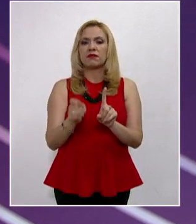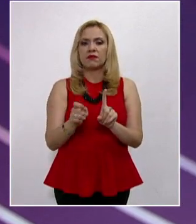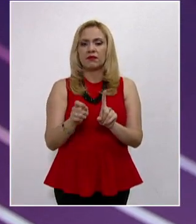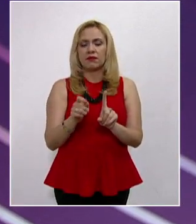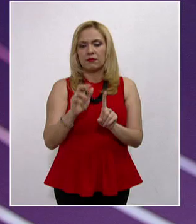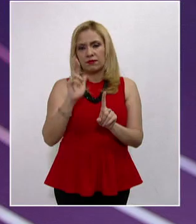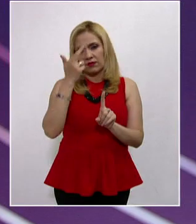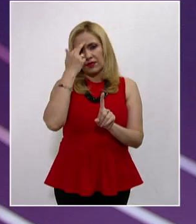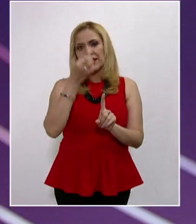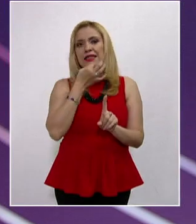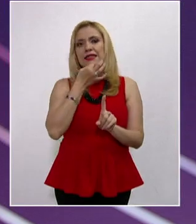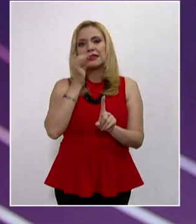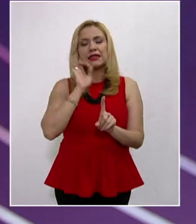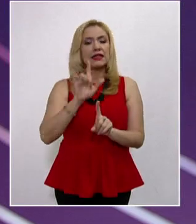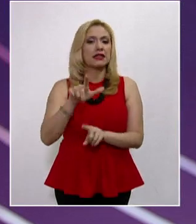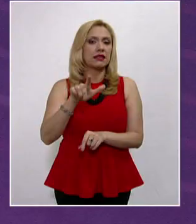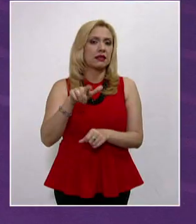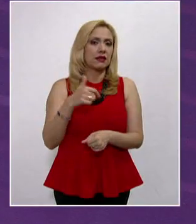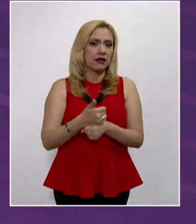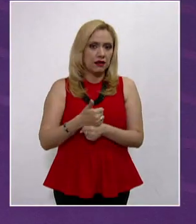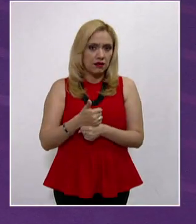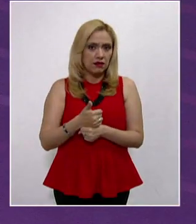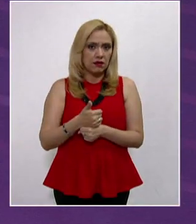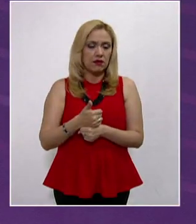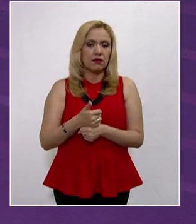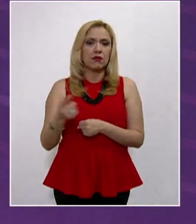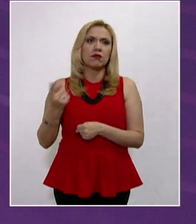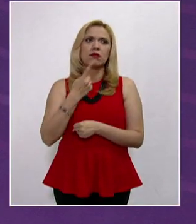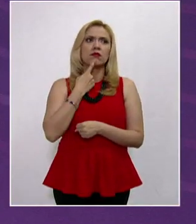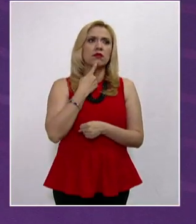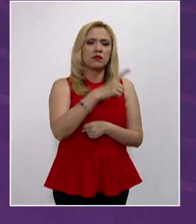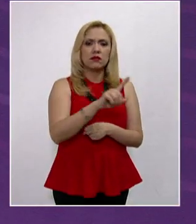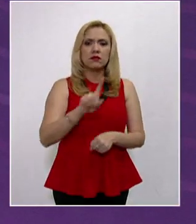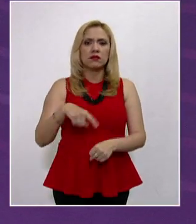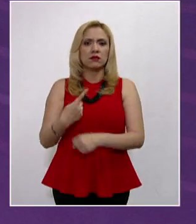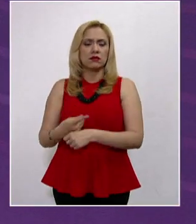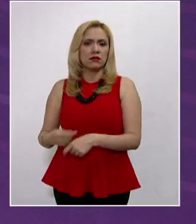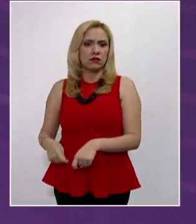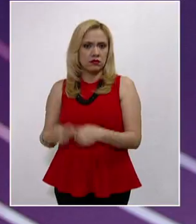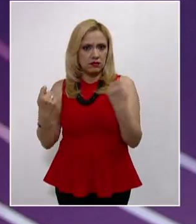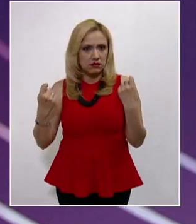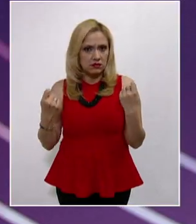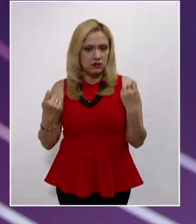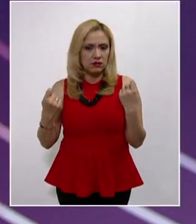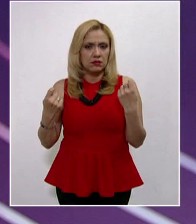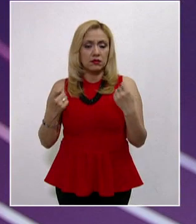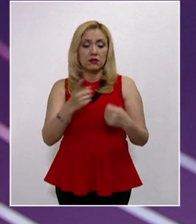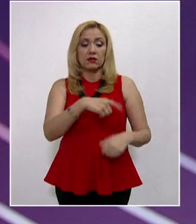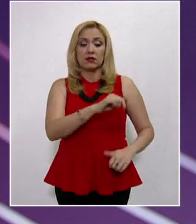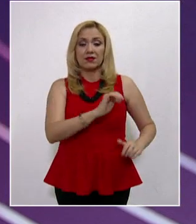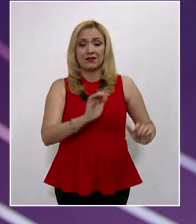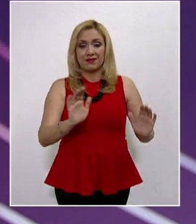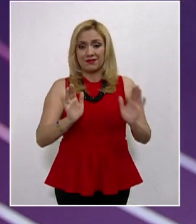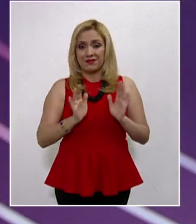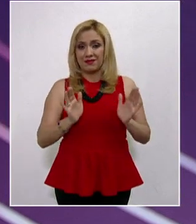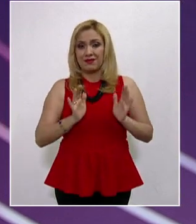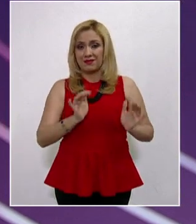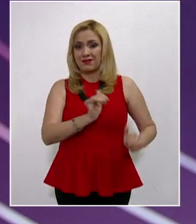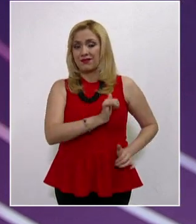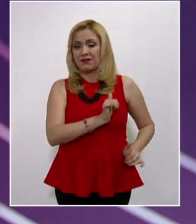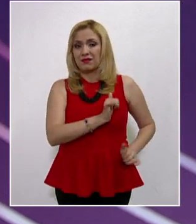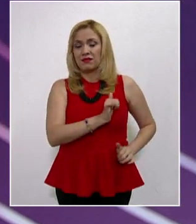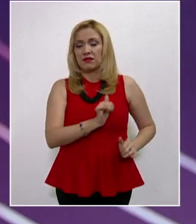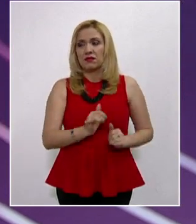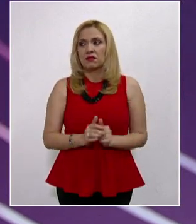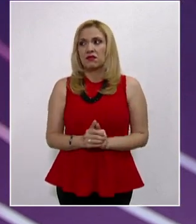ese momento una niña de 17 años que estaba denunciando una violación sexual y entonces el ejército, y no de, vaya,